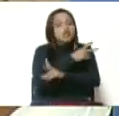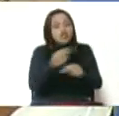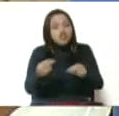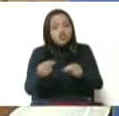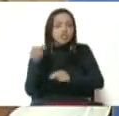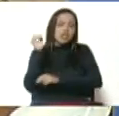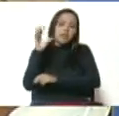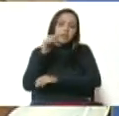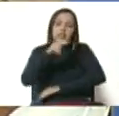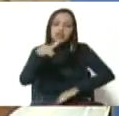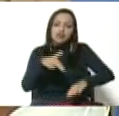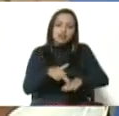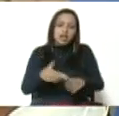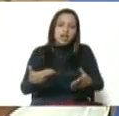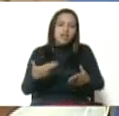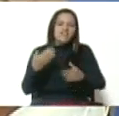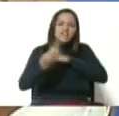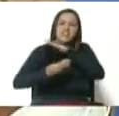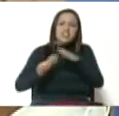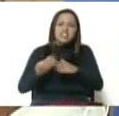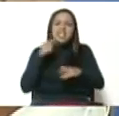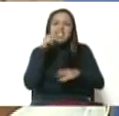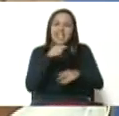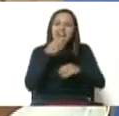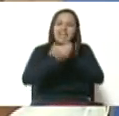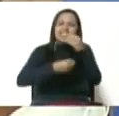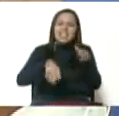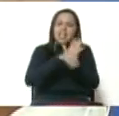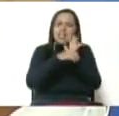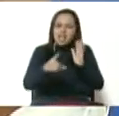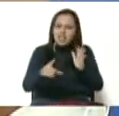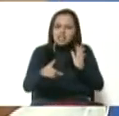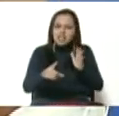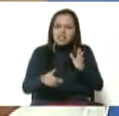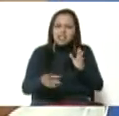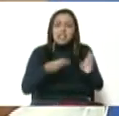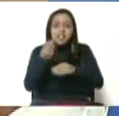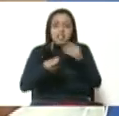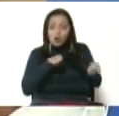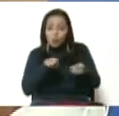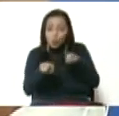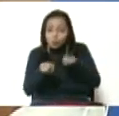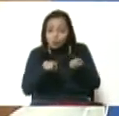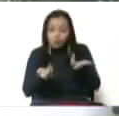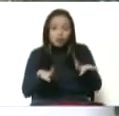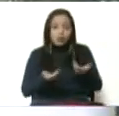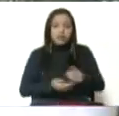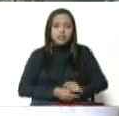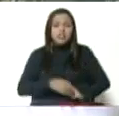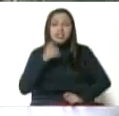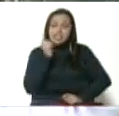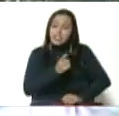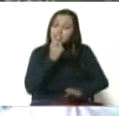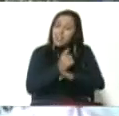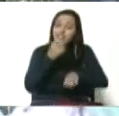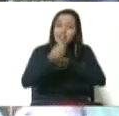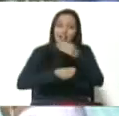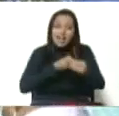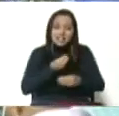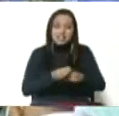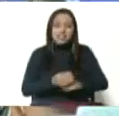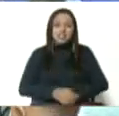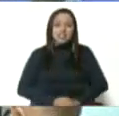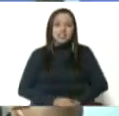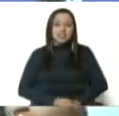dos funciones principales, una función legislativa y una función contralora. Y esas funciones tienen que ejercerse desde